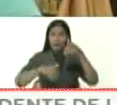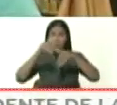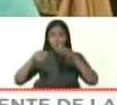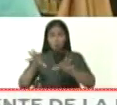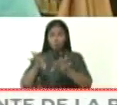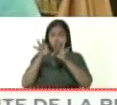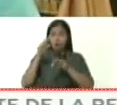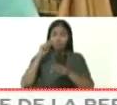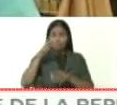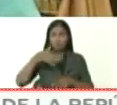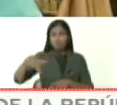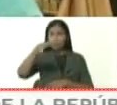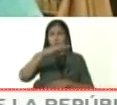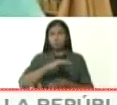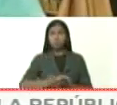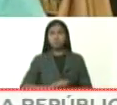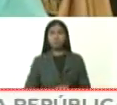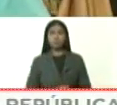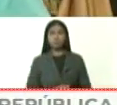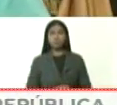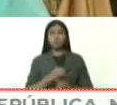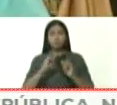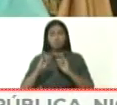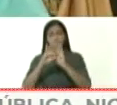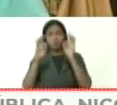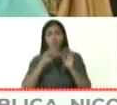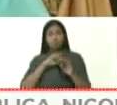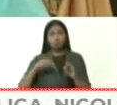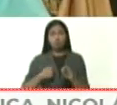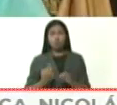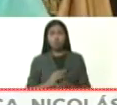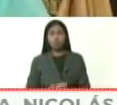pueblo. Así como esta madera.